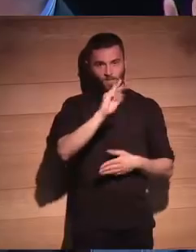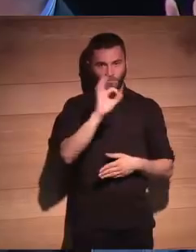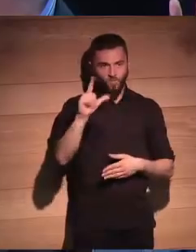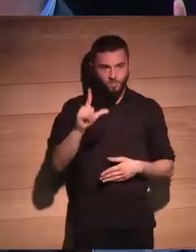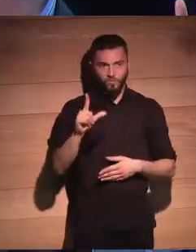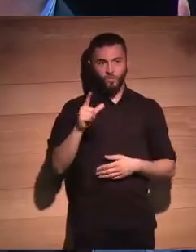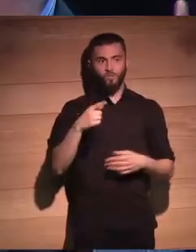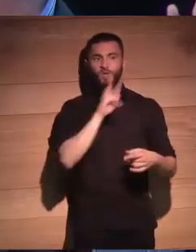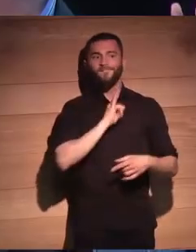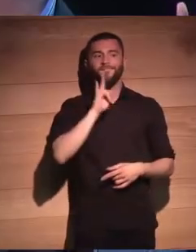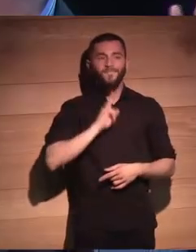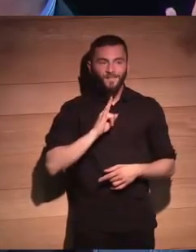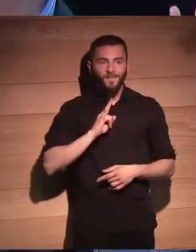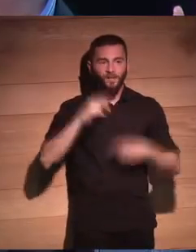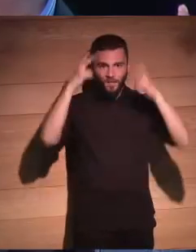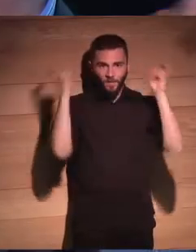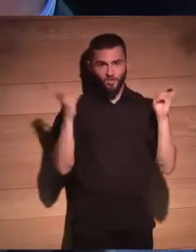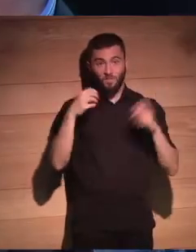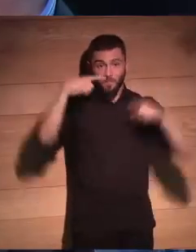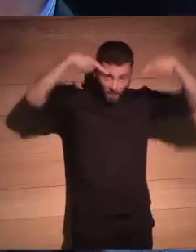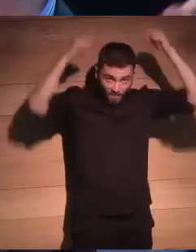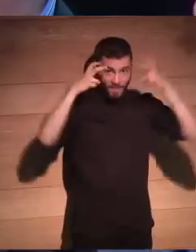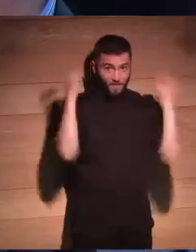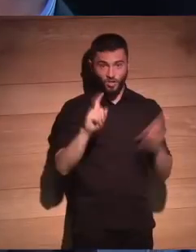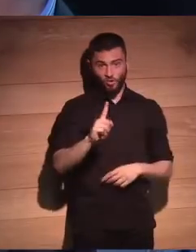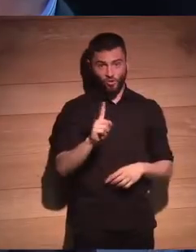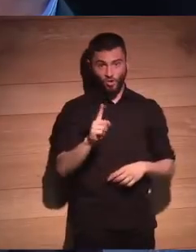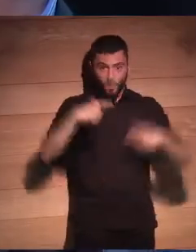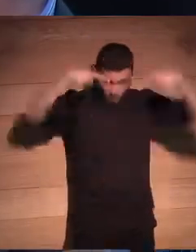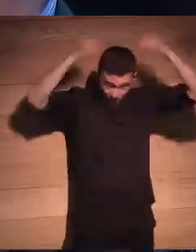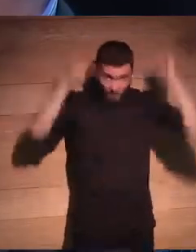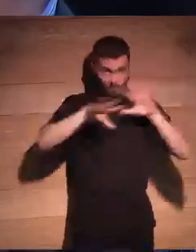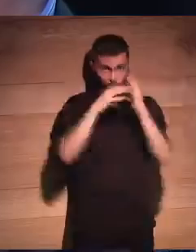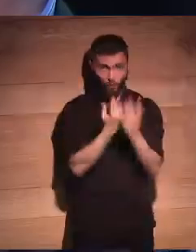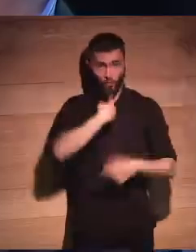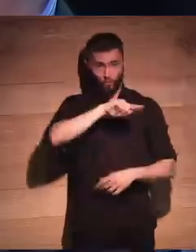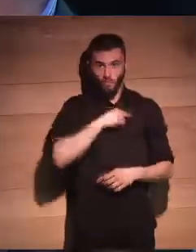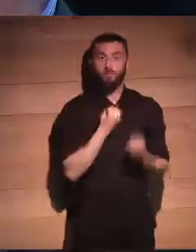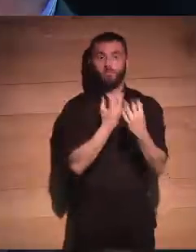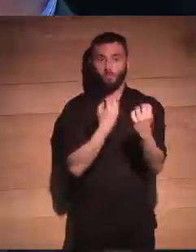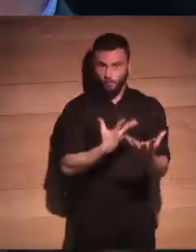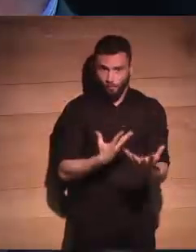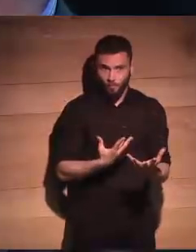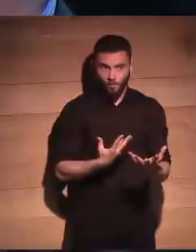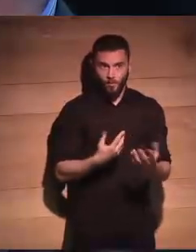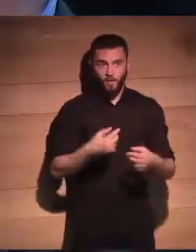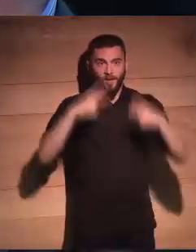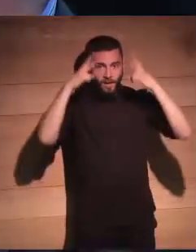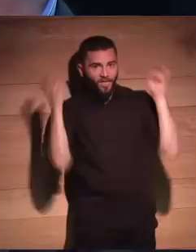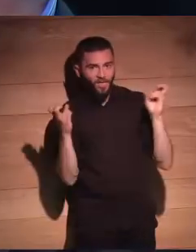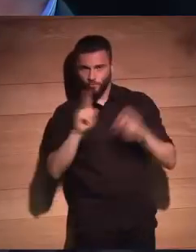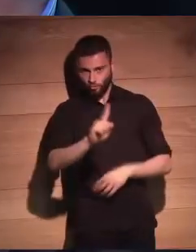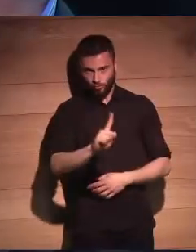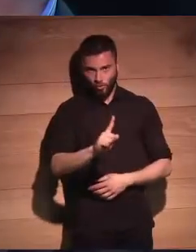aventurera, más de evasión. Y Batman no es evasión. Batman habla sobre nuestro mundo, o sea, no pretende que te evadas de él. Entonces esa